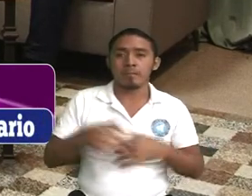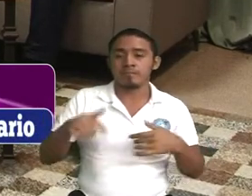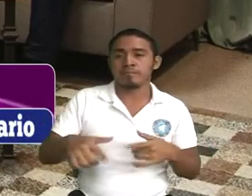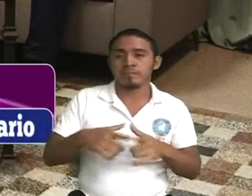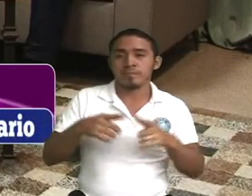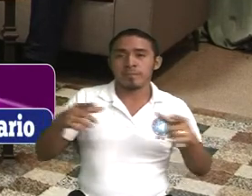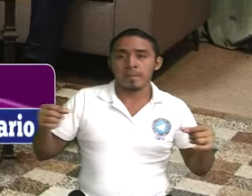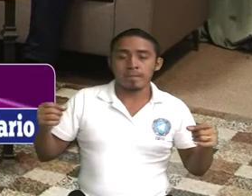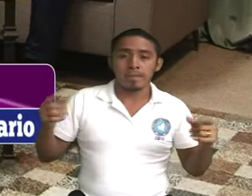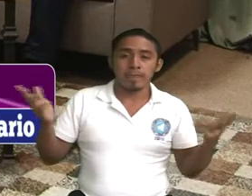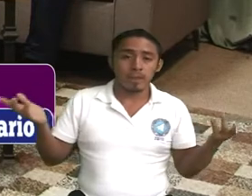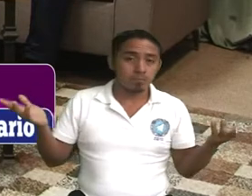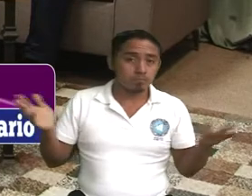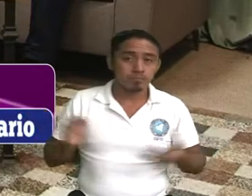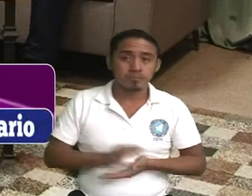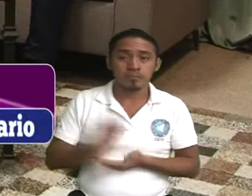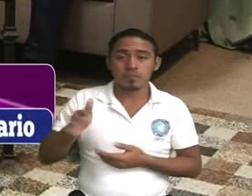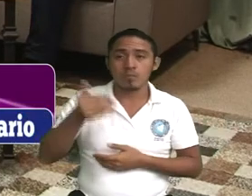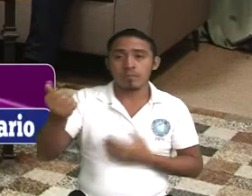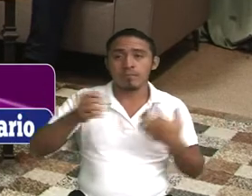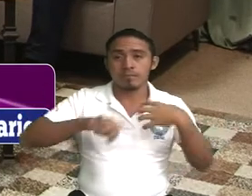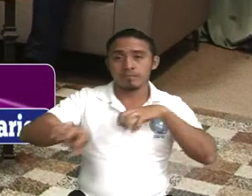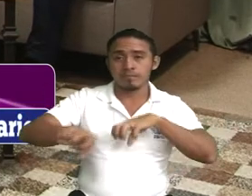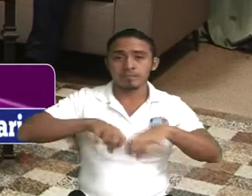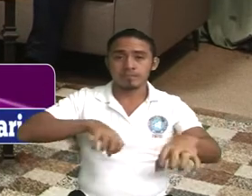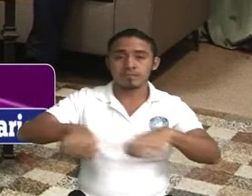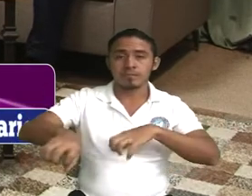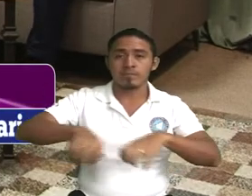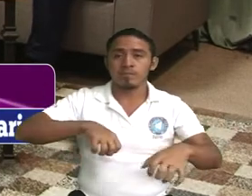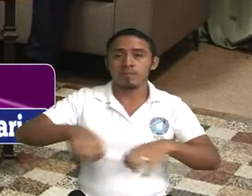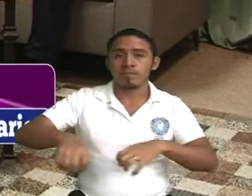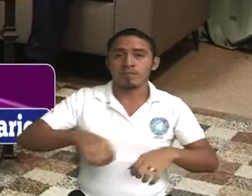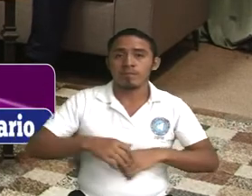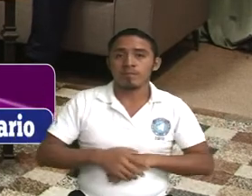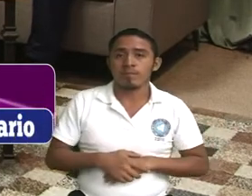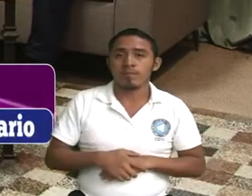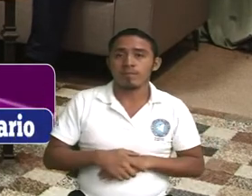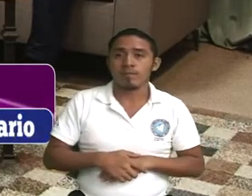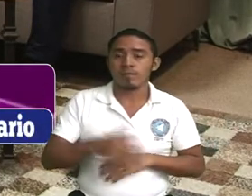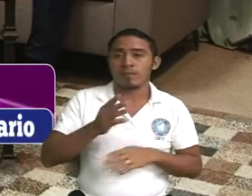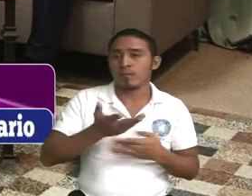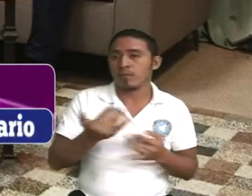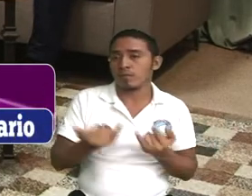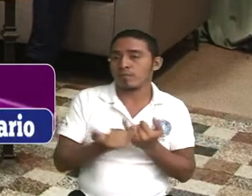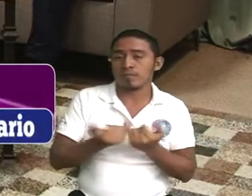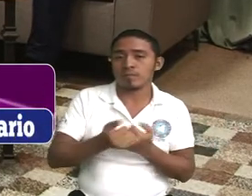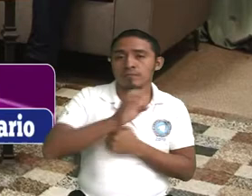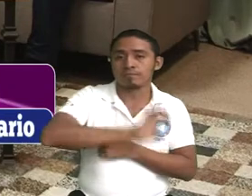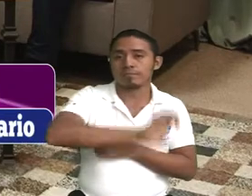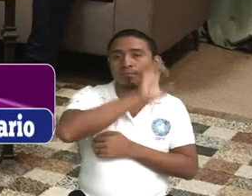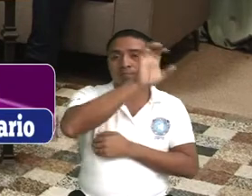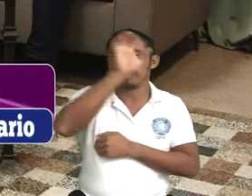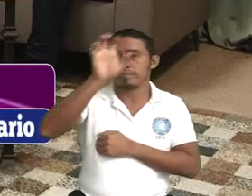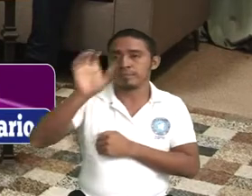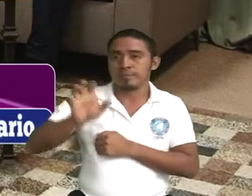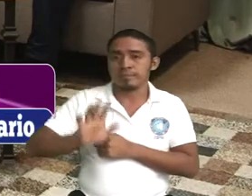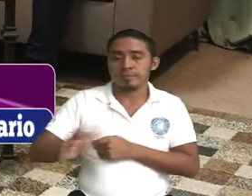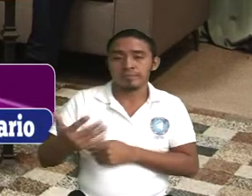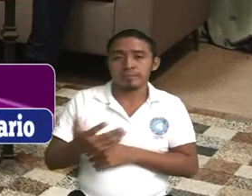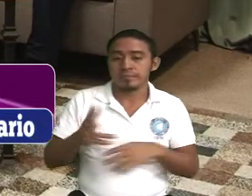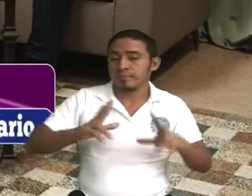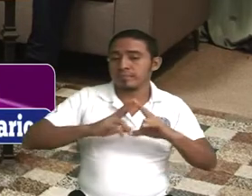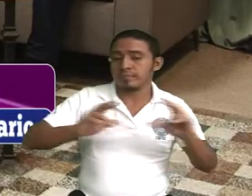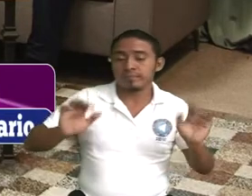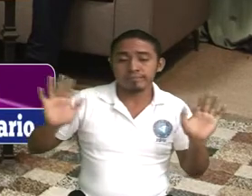Managua. Luego tenemos una serie de actividades en los departamentos. En los departamentos, en todos los departamentos del